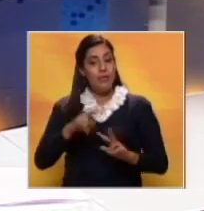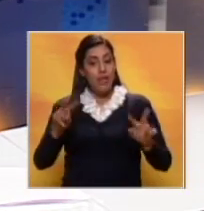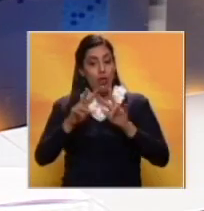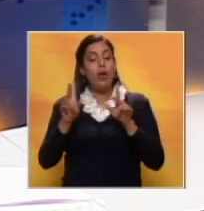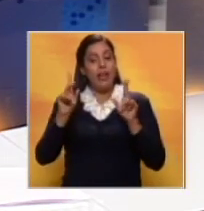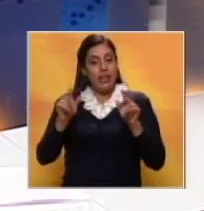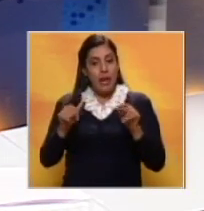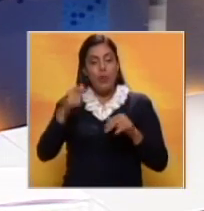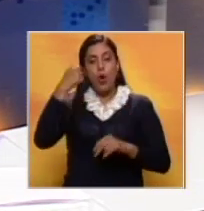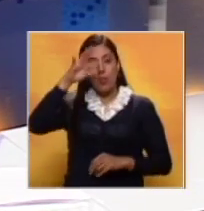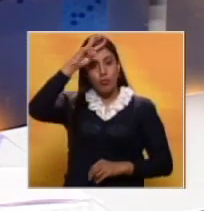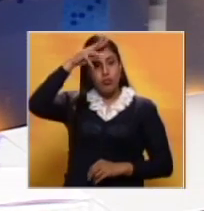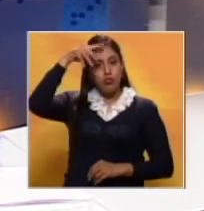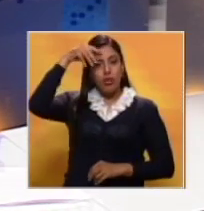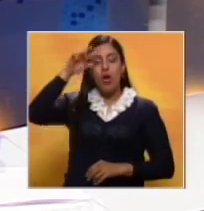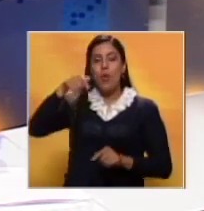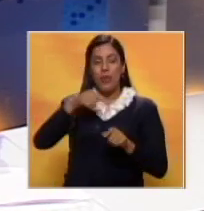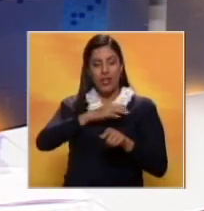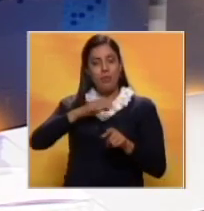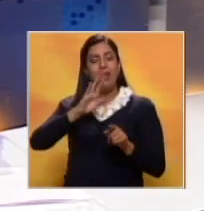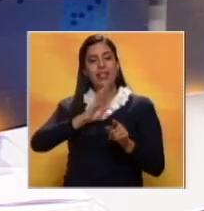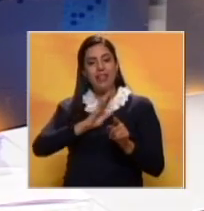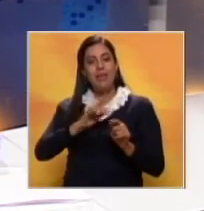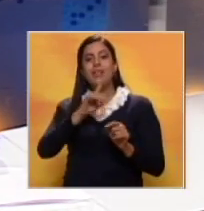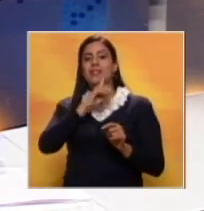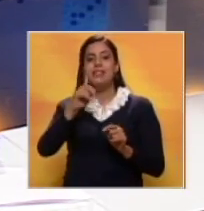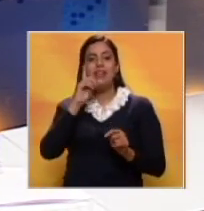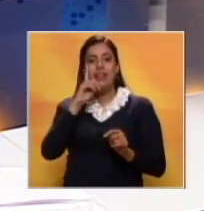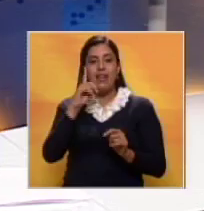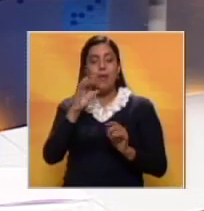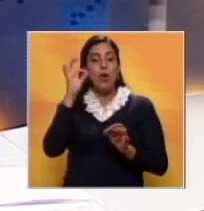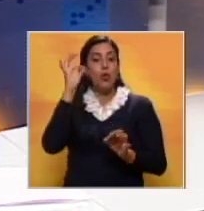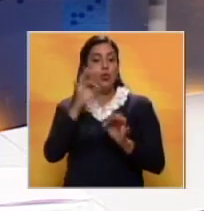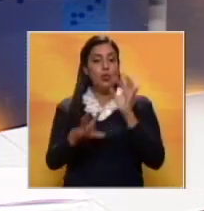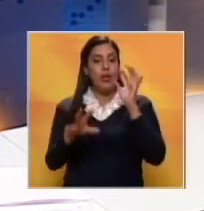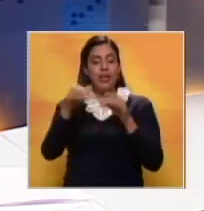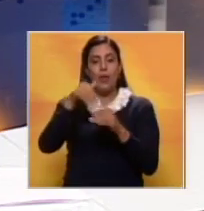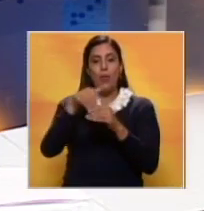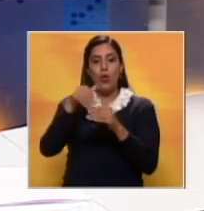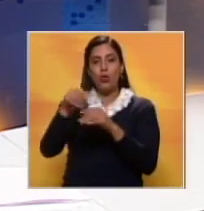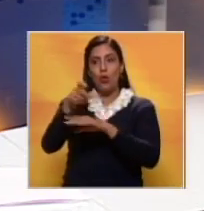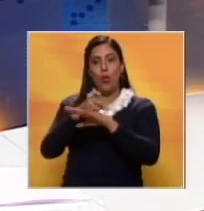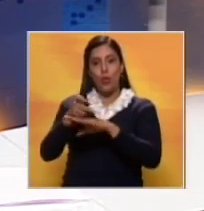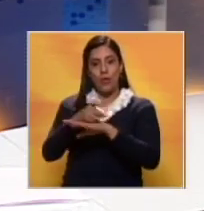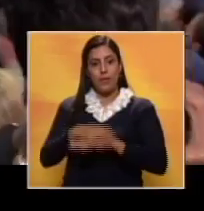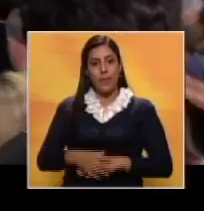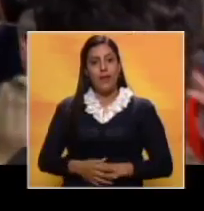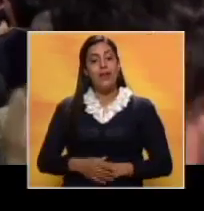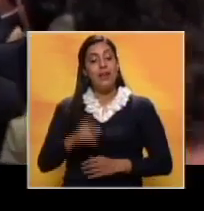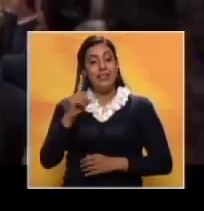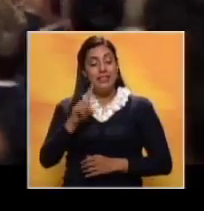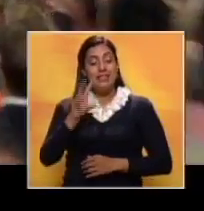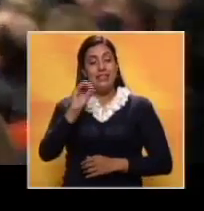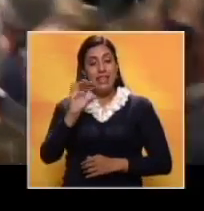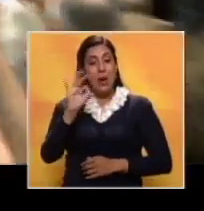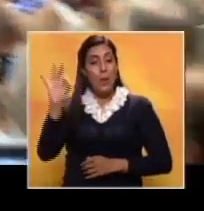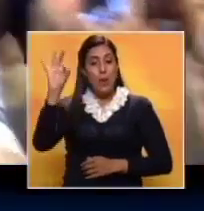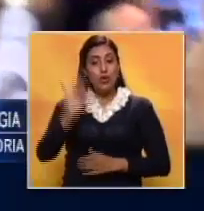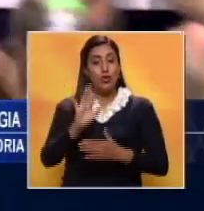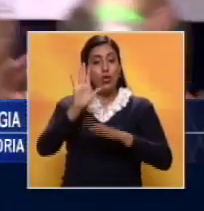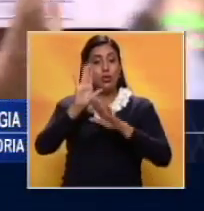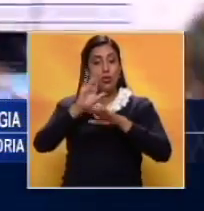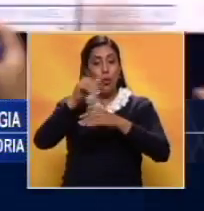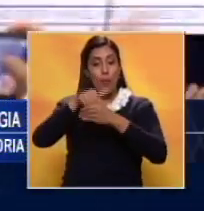victoria también para Donald Trump, ya que estos comicios habían sido calificados como una suerte de referendo para su gobierno. Con 100% de los